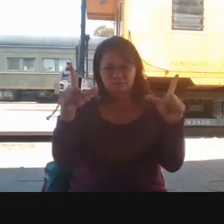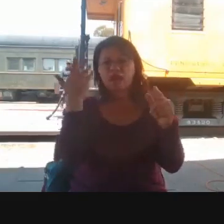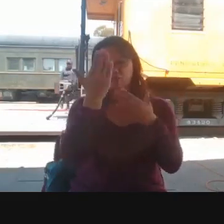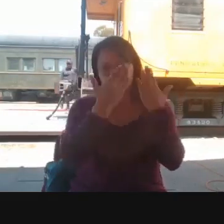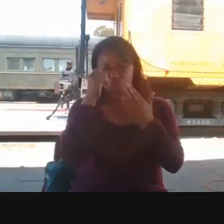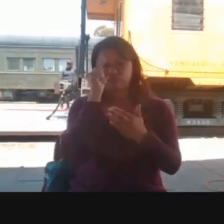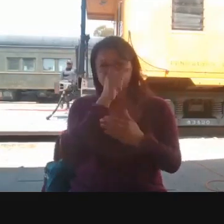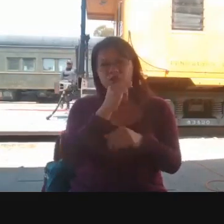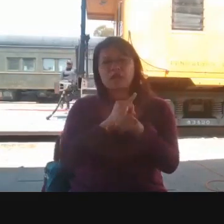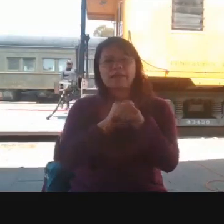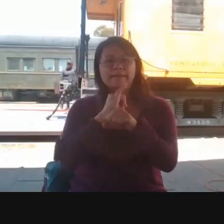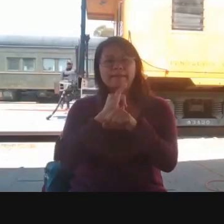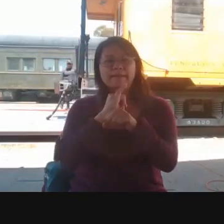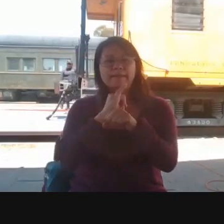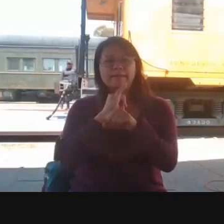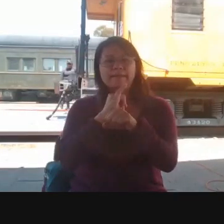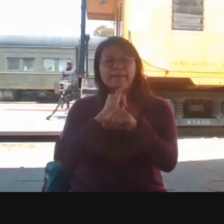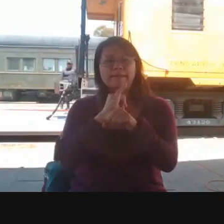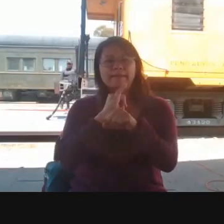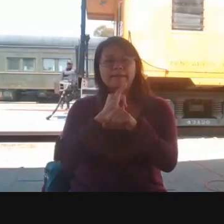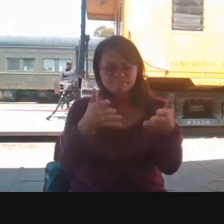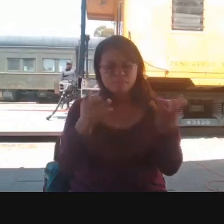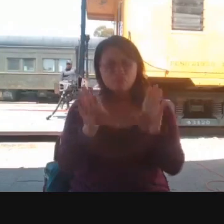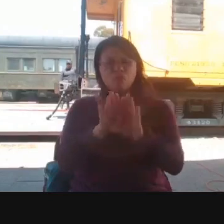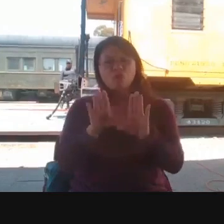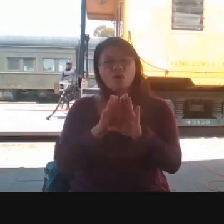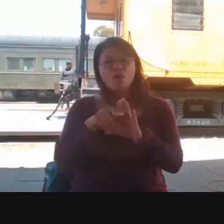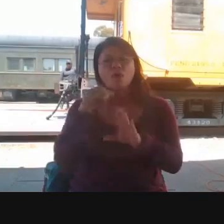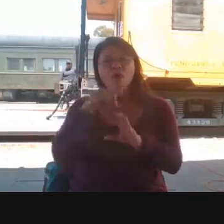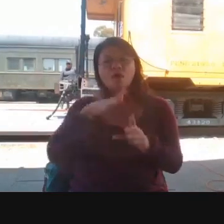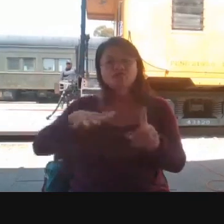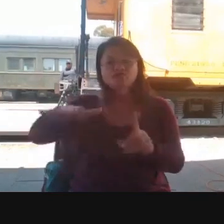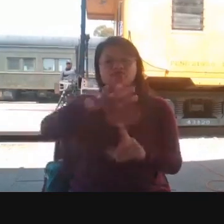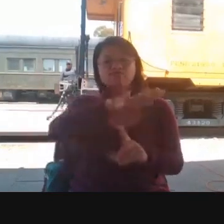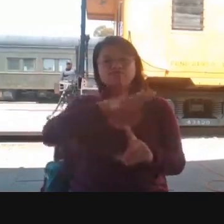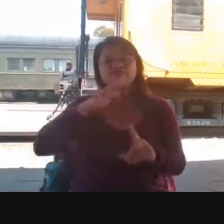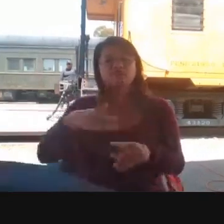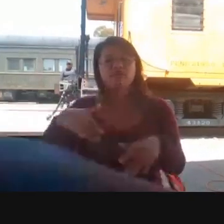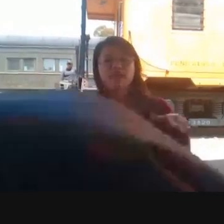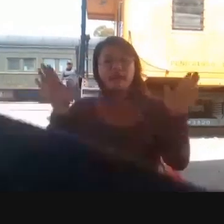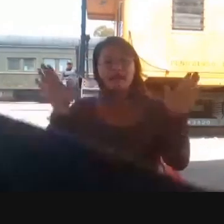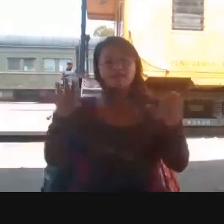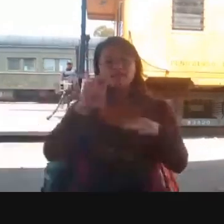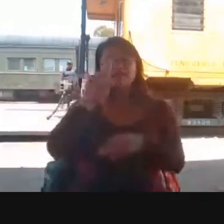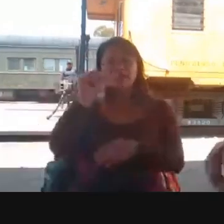su investigación un enfoque en la perturbación urbana en población de aves rapaces